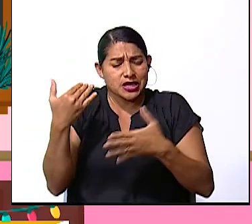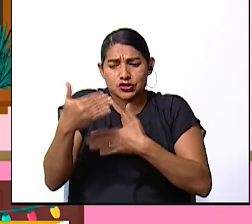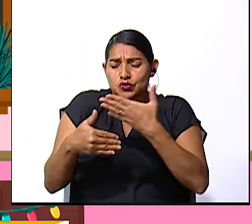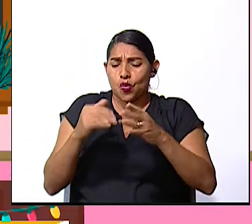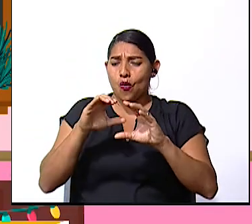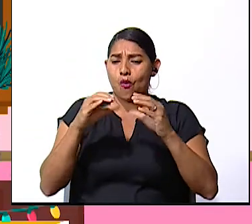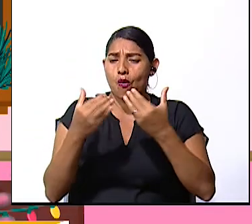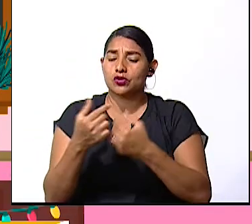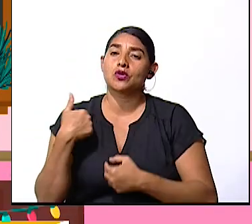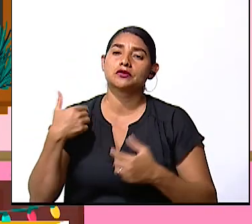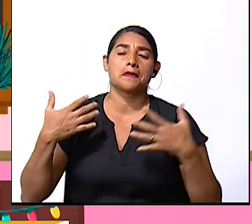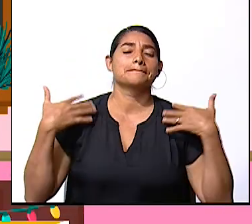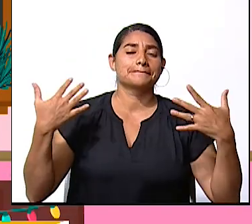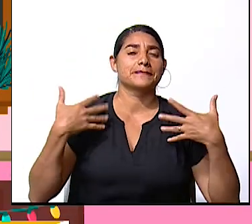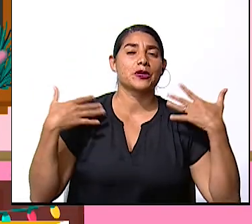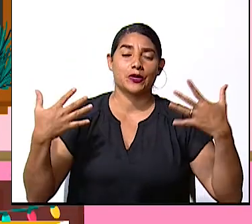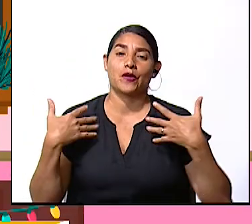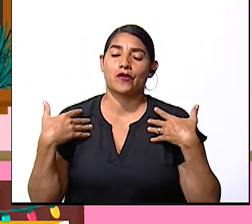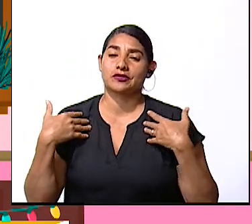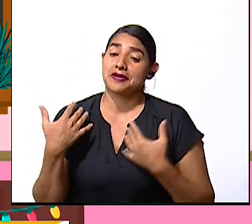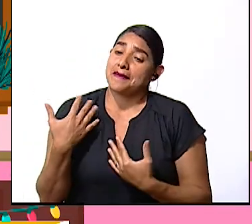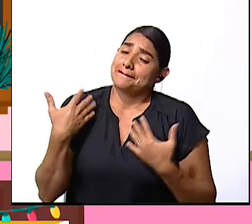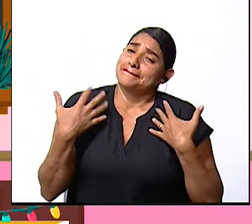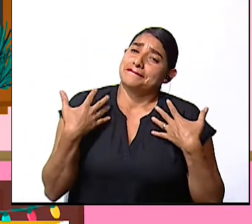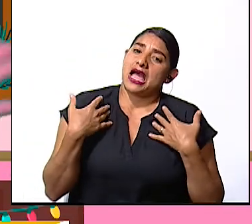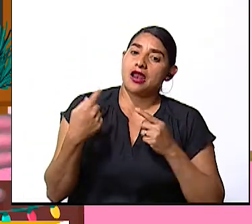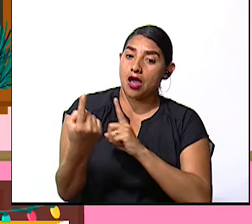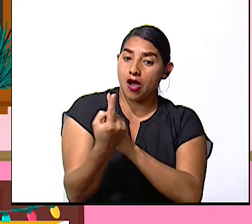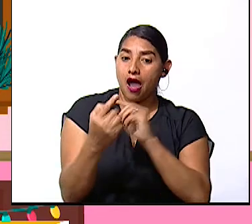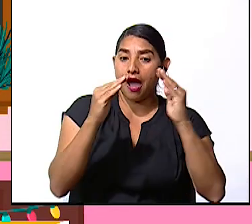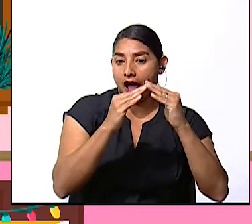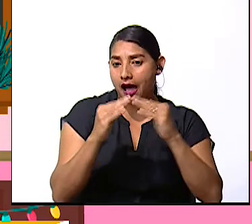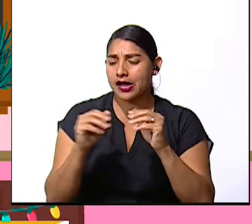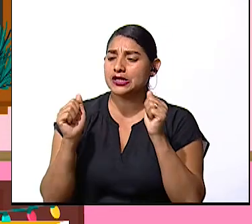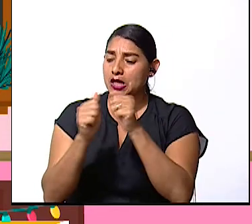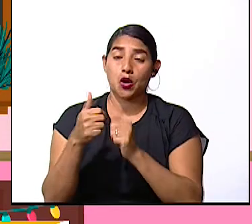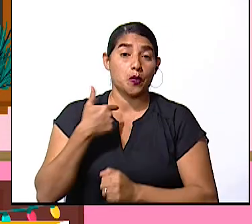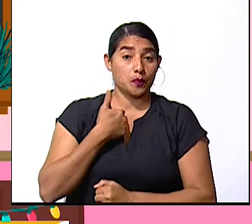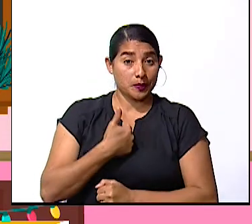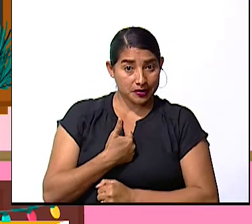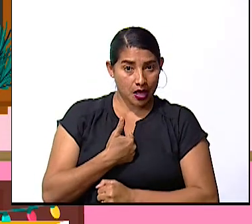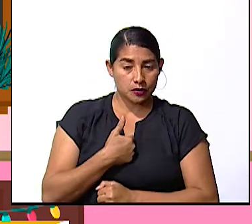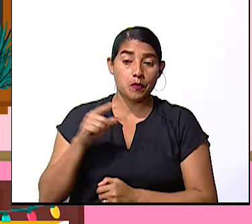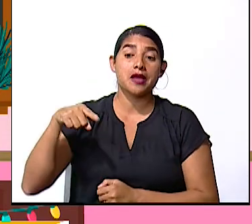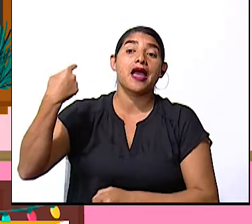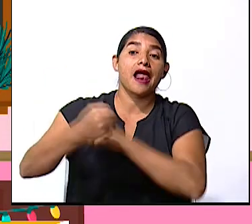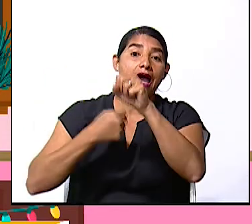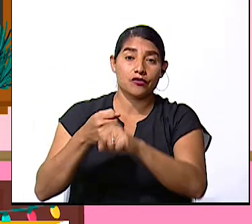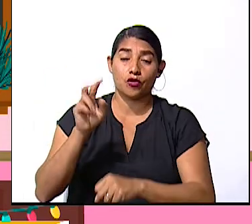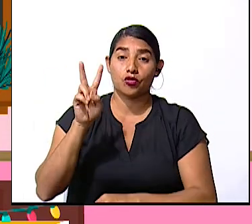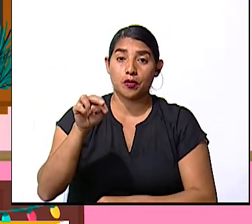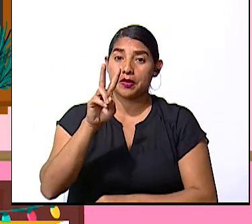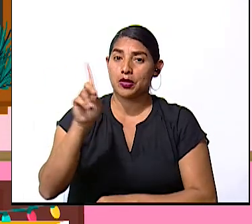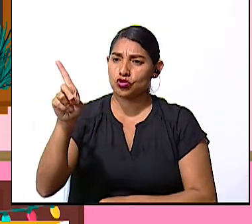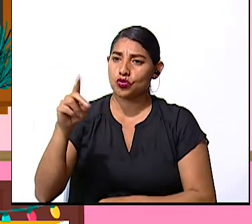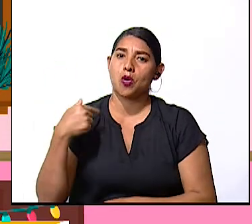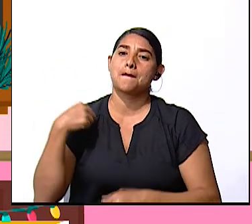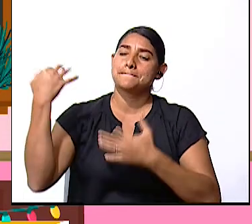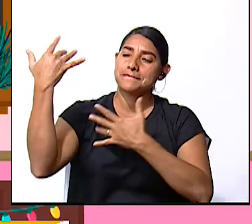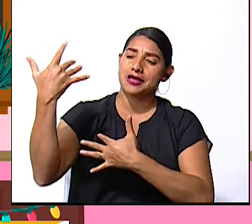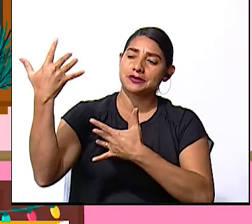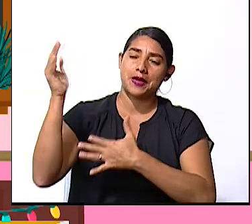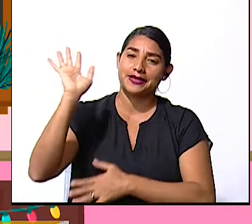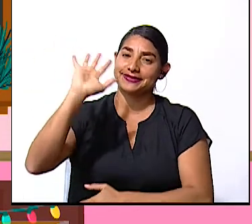estas clases. Yo estoy muy contenta. Me alegro que hayan estado siempre conmigo y que el año 2021 venga cargado de